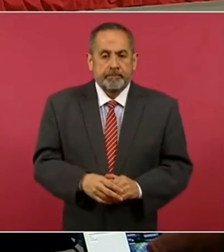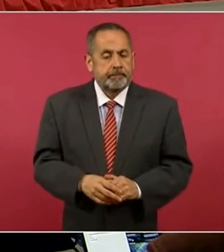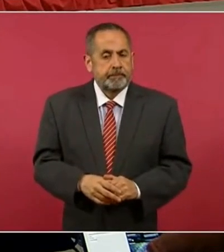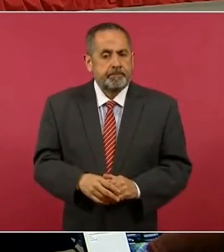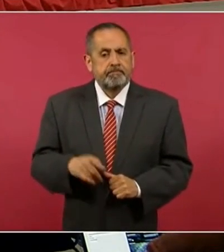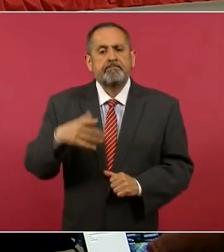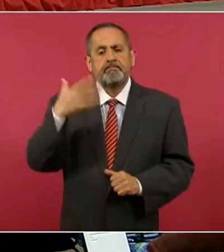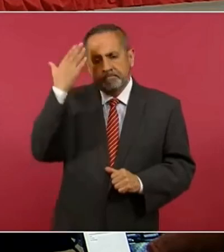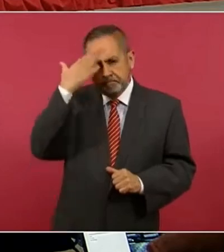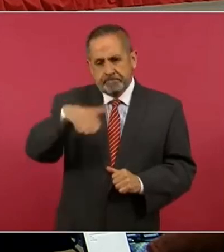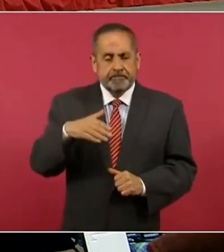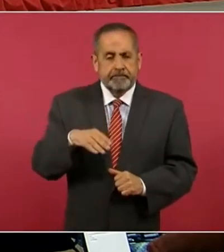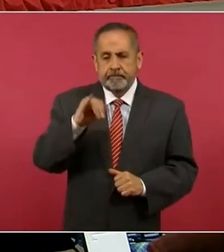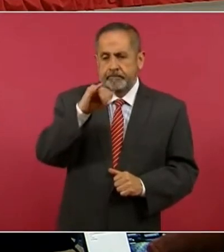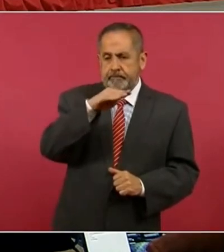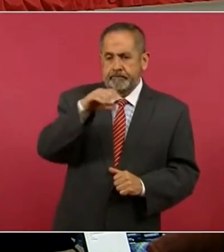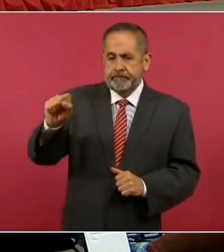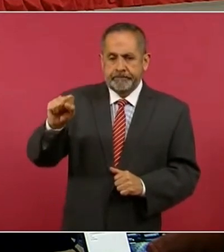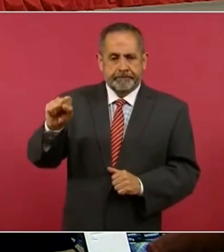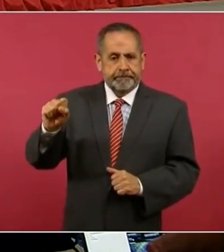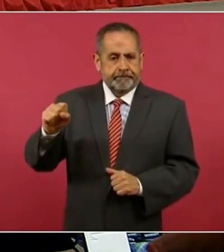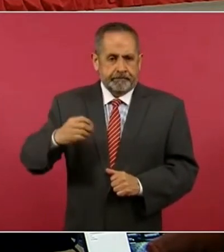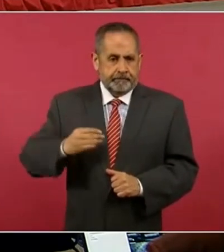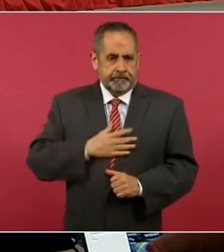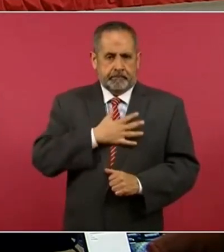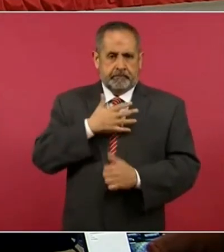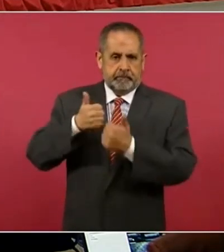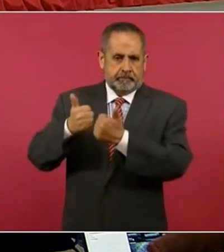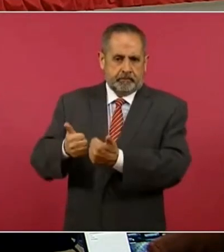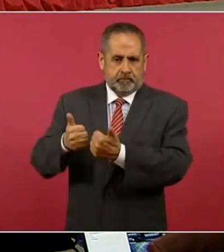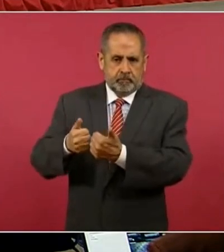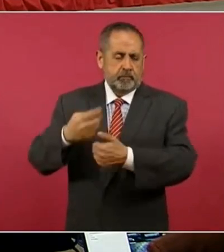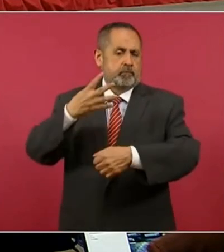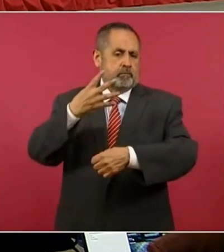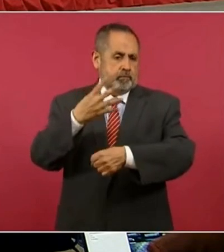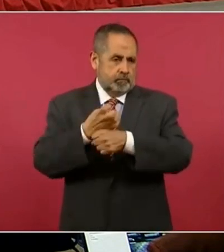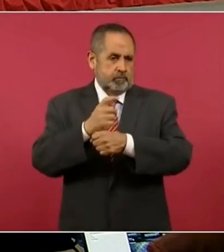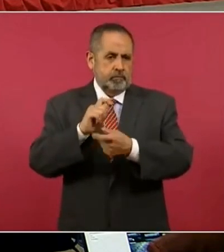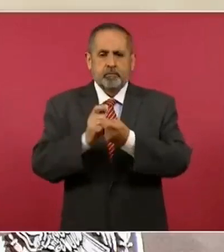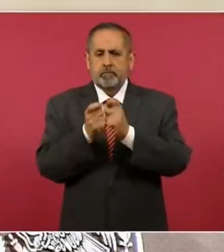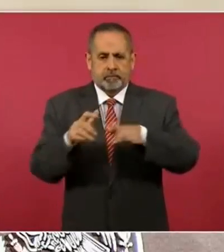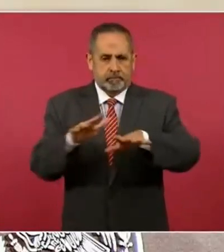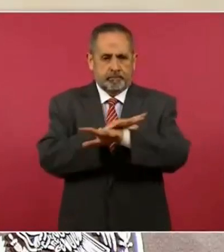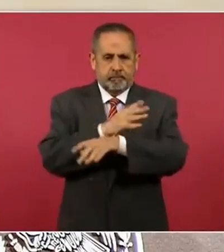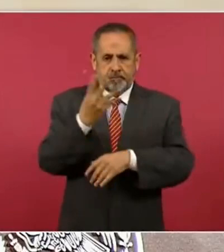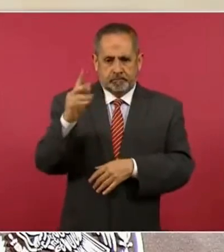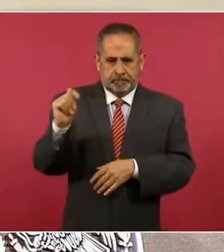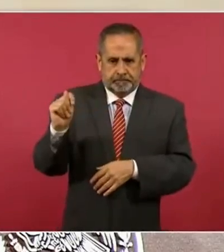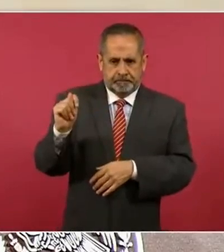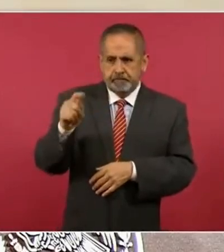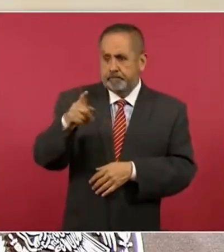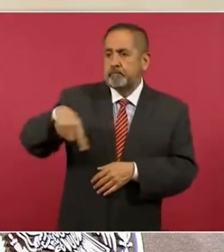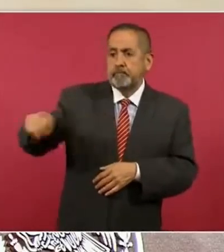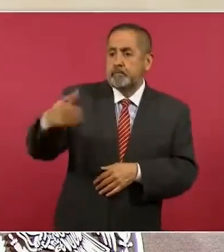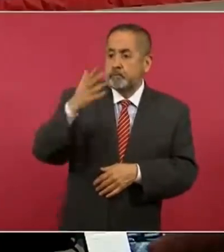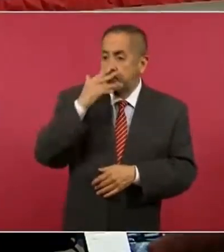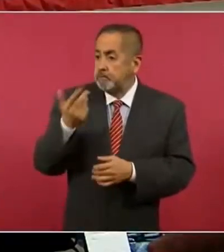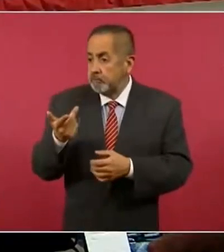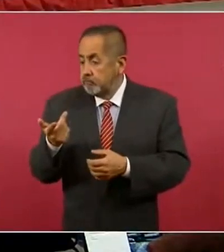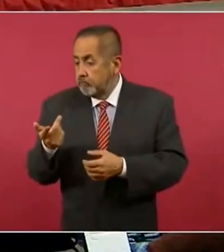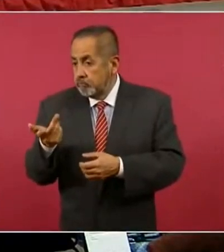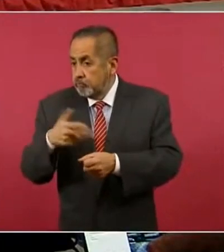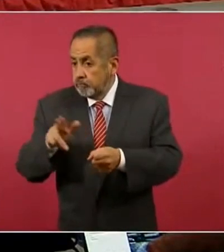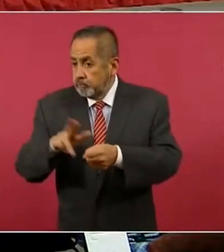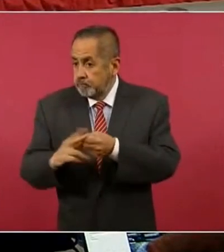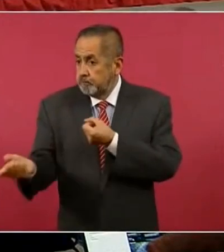lo saben, el IMSS Bienestar, como la institución de atención médica de la Cuarta Transformación para las personas sin seguridad social, partimos, si pueden